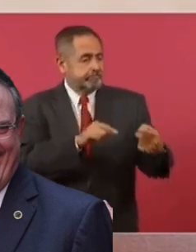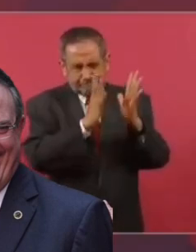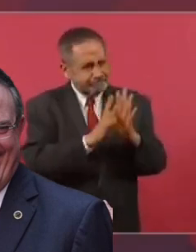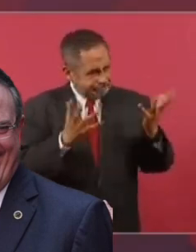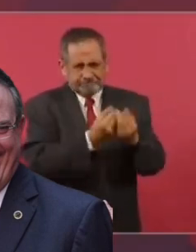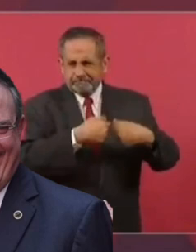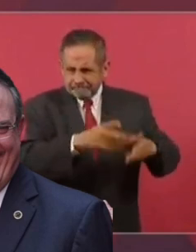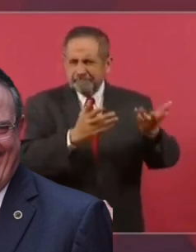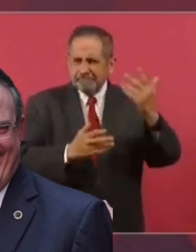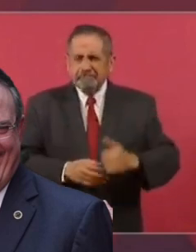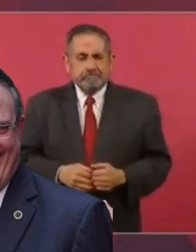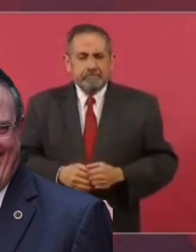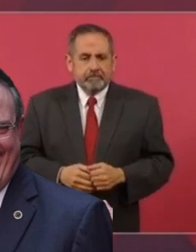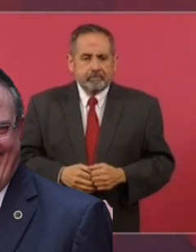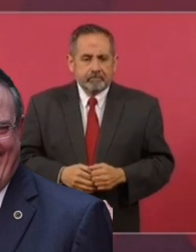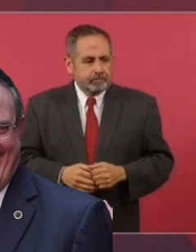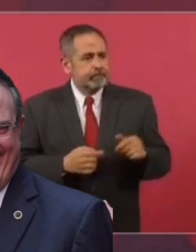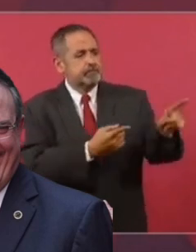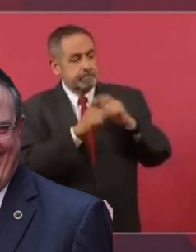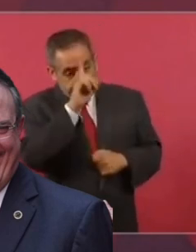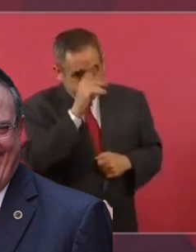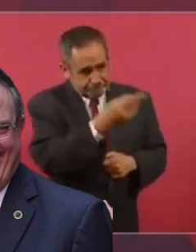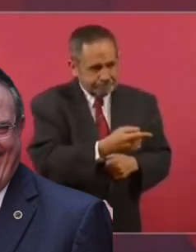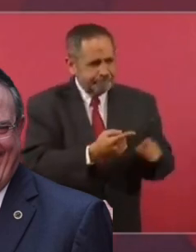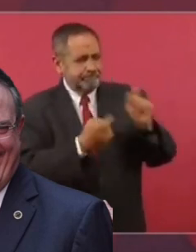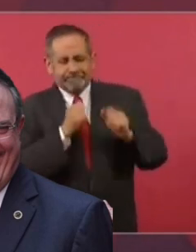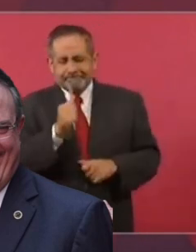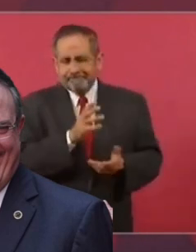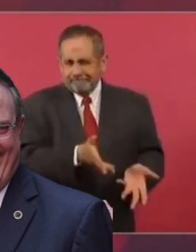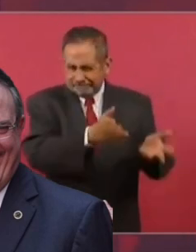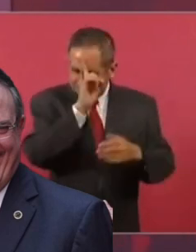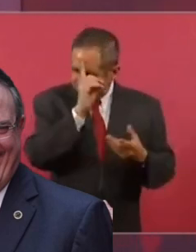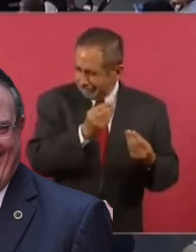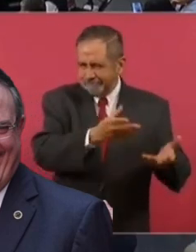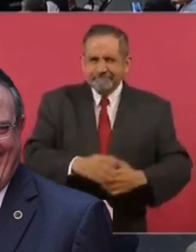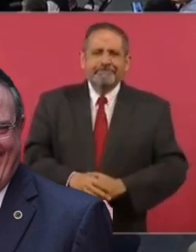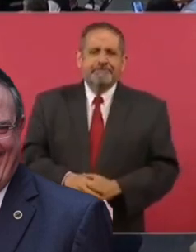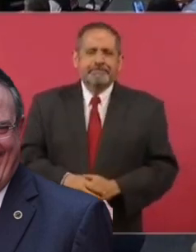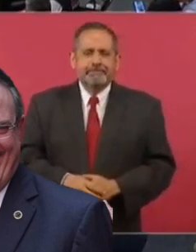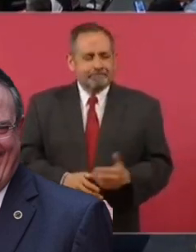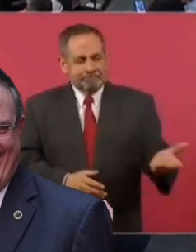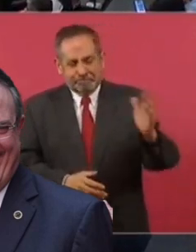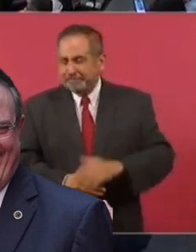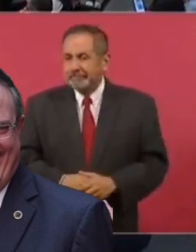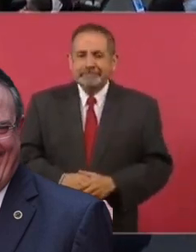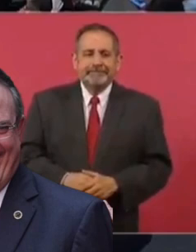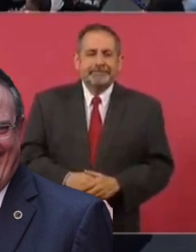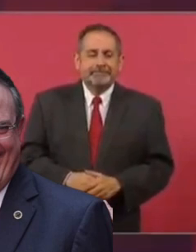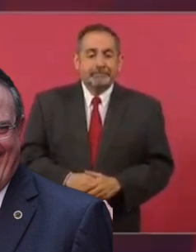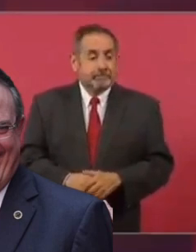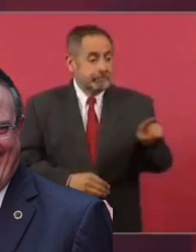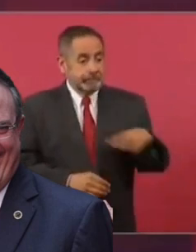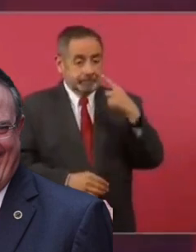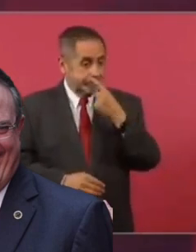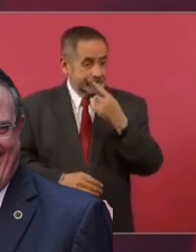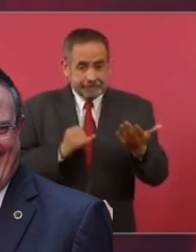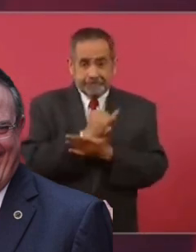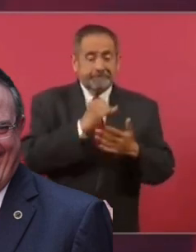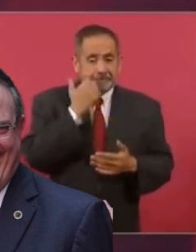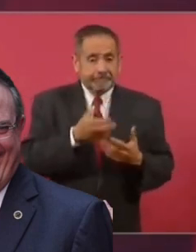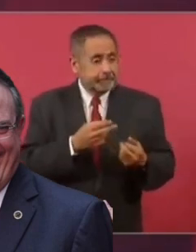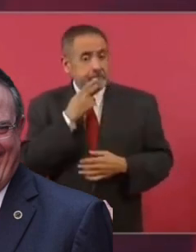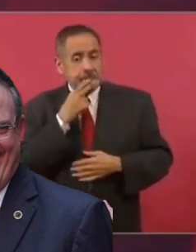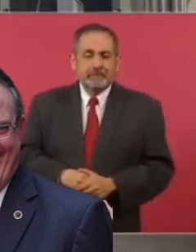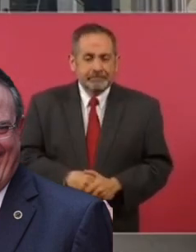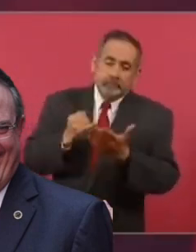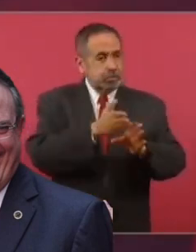derecho. Y no les voy a cobrar derecho de autor. Presidente, si deciden